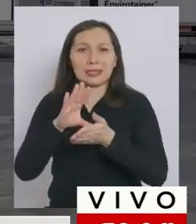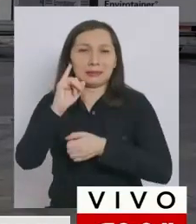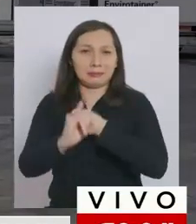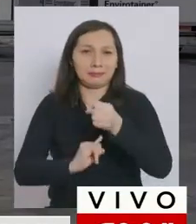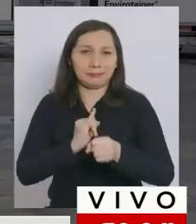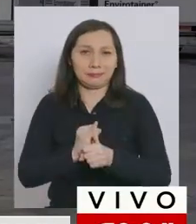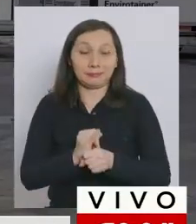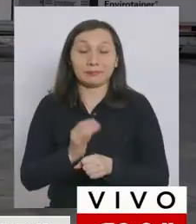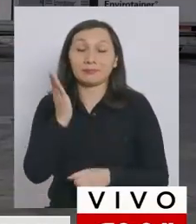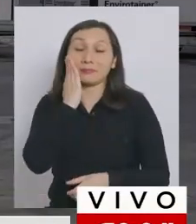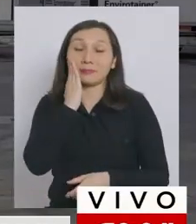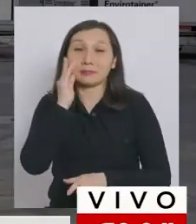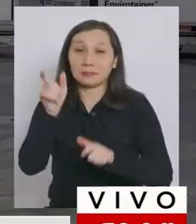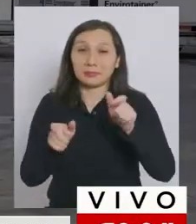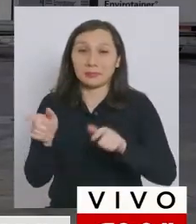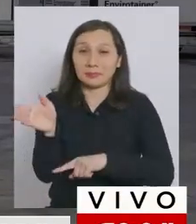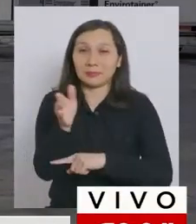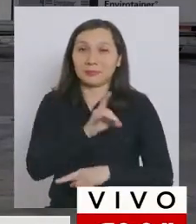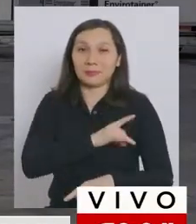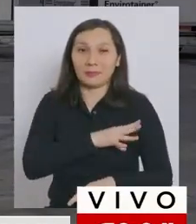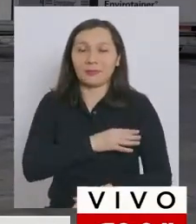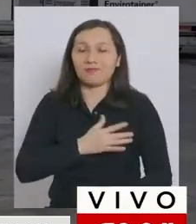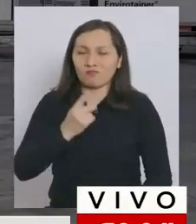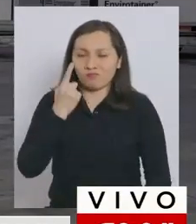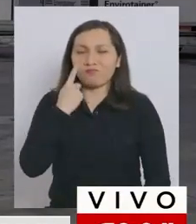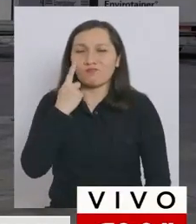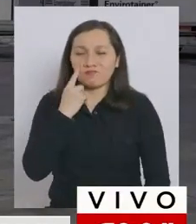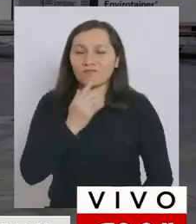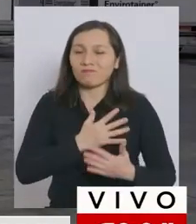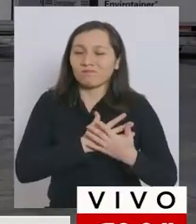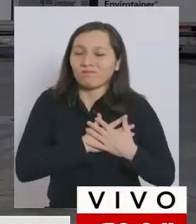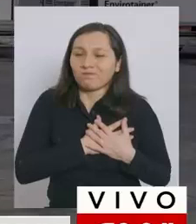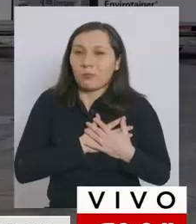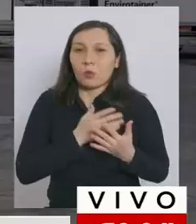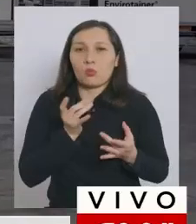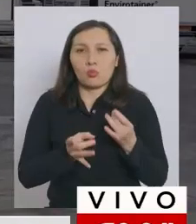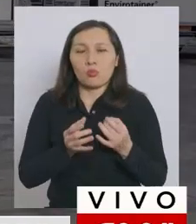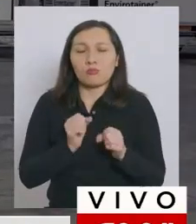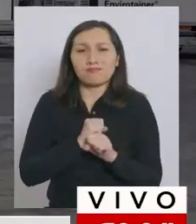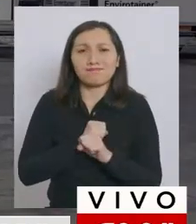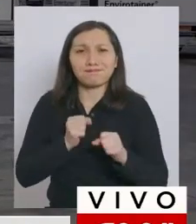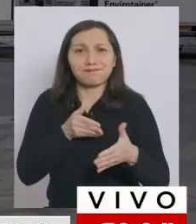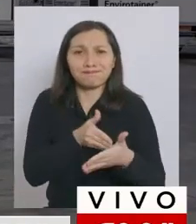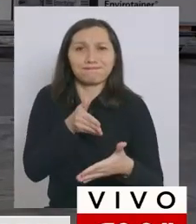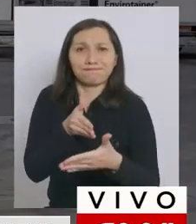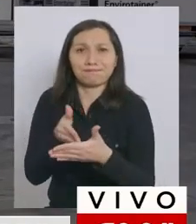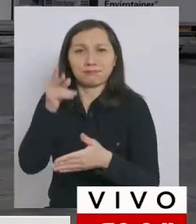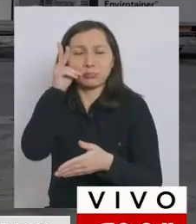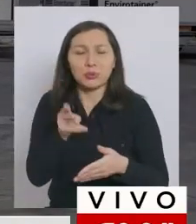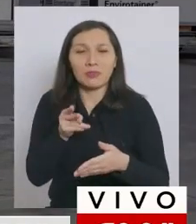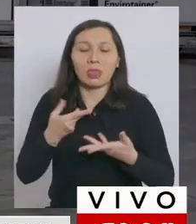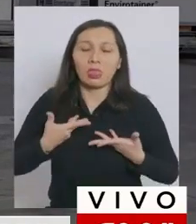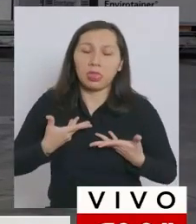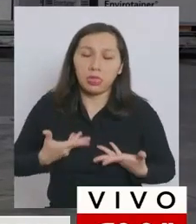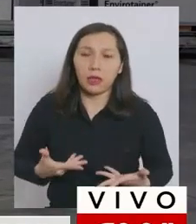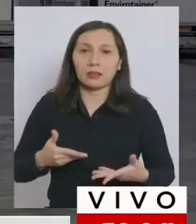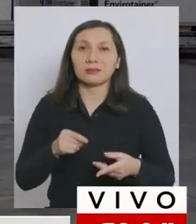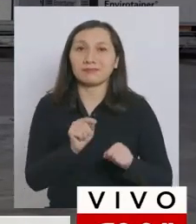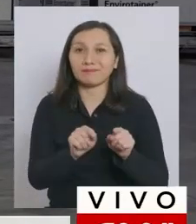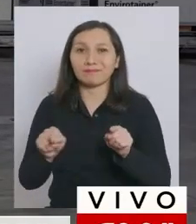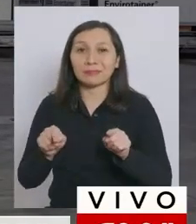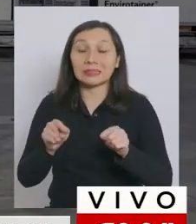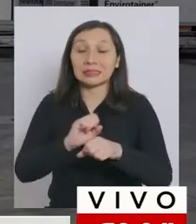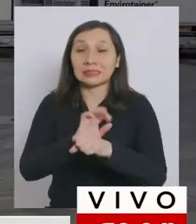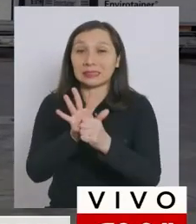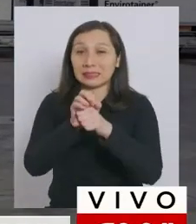queridos compatriotas conocemos y sentimos los dolores las privaciones las restricciones y los cansancios que